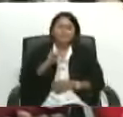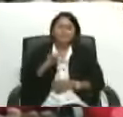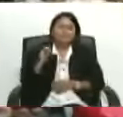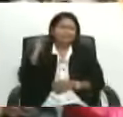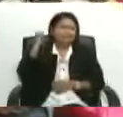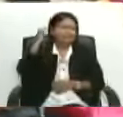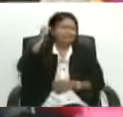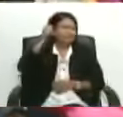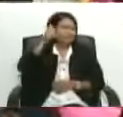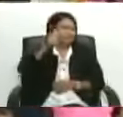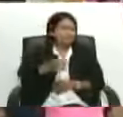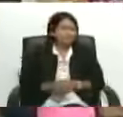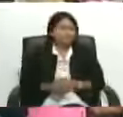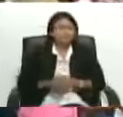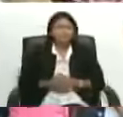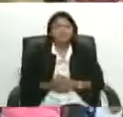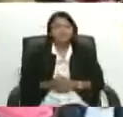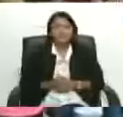siglos,